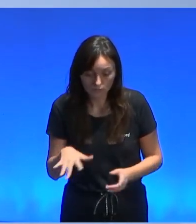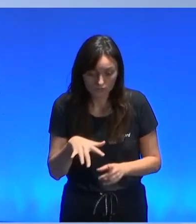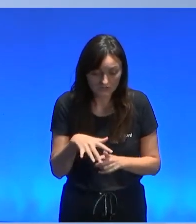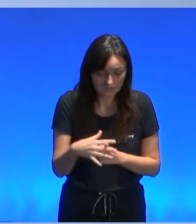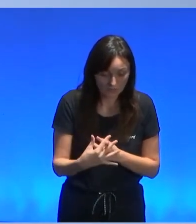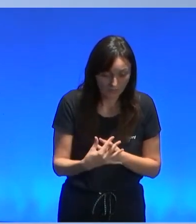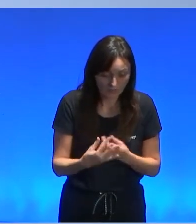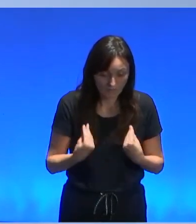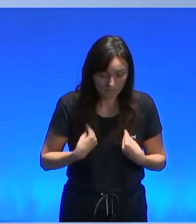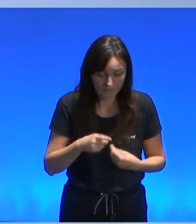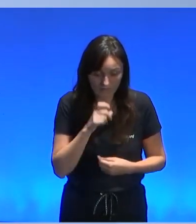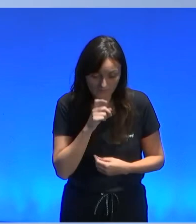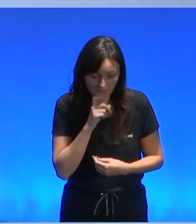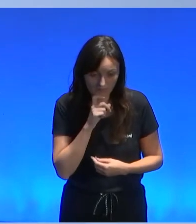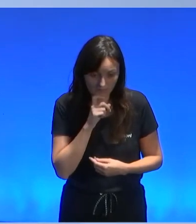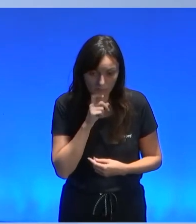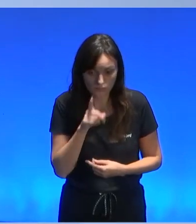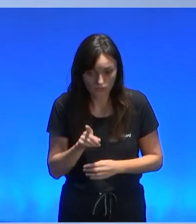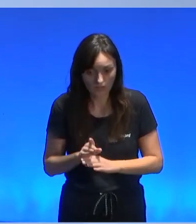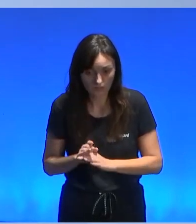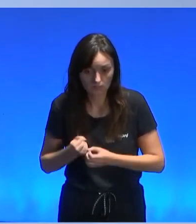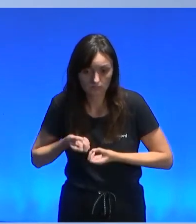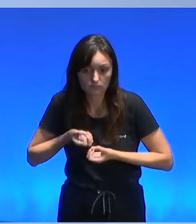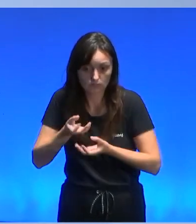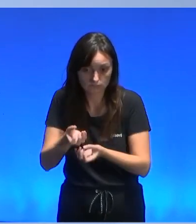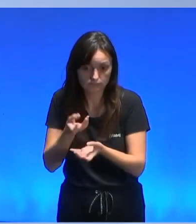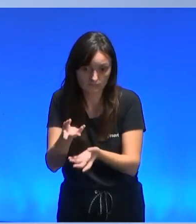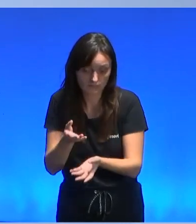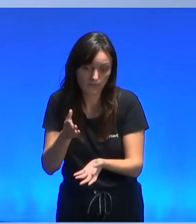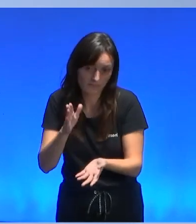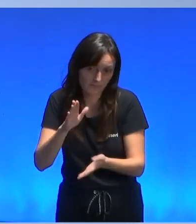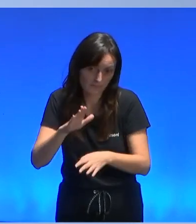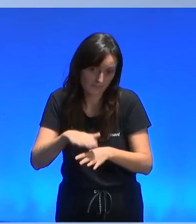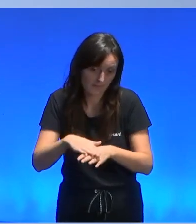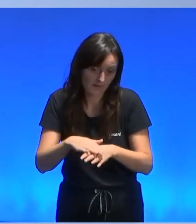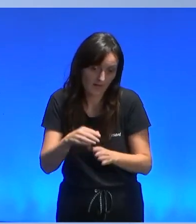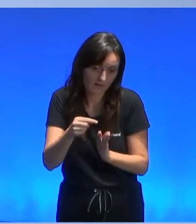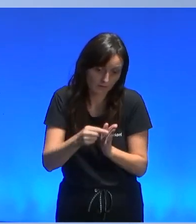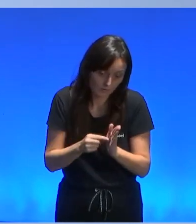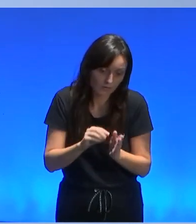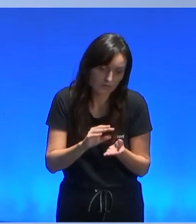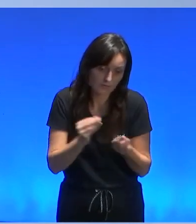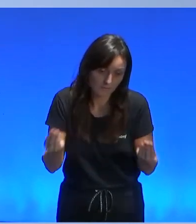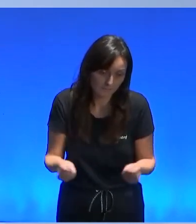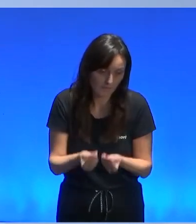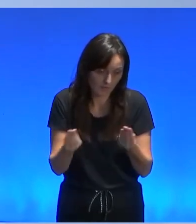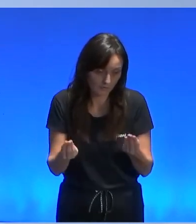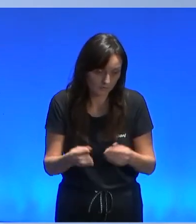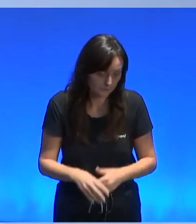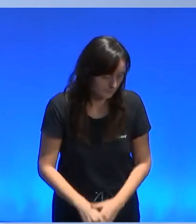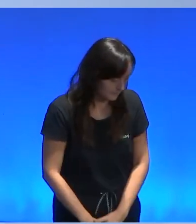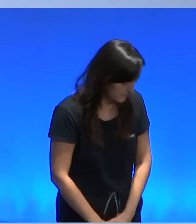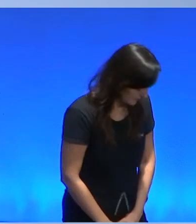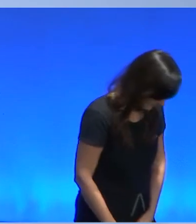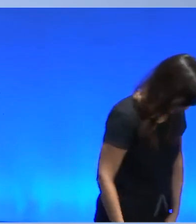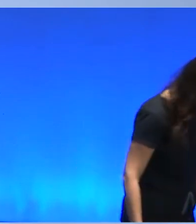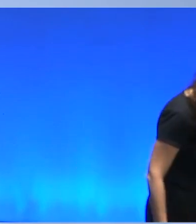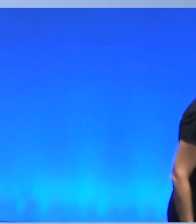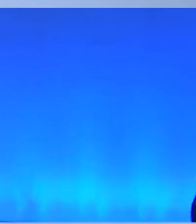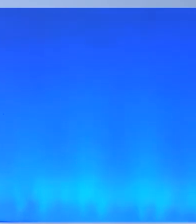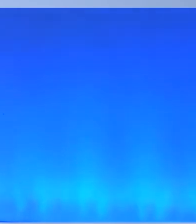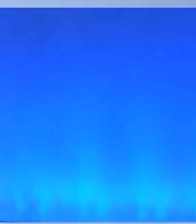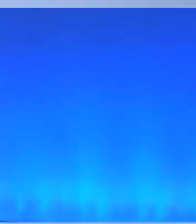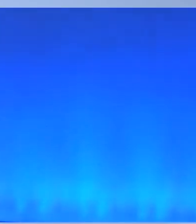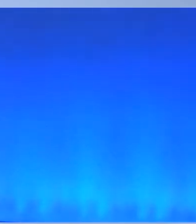es fundamental que tengan la palabra para mejorar sus condiciones. Allí lo siento como